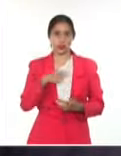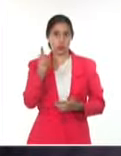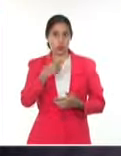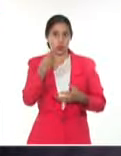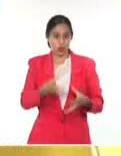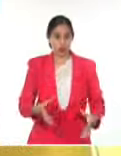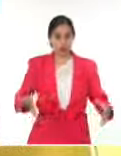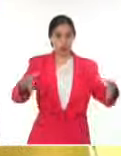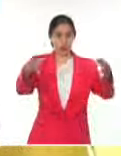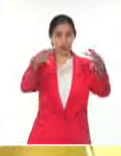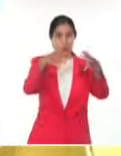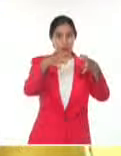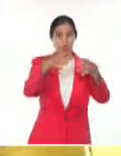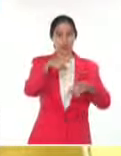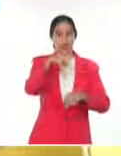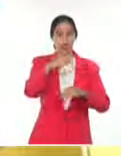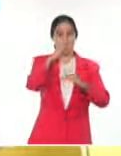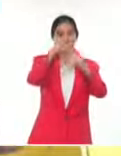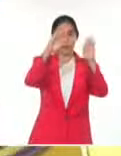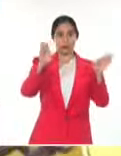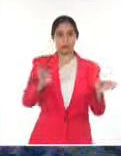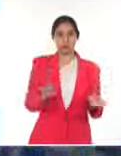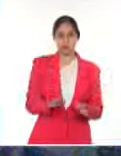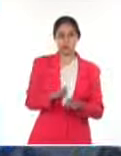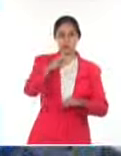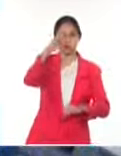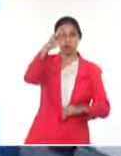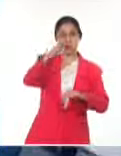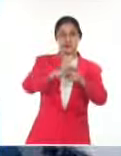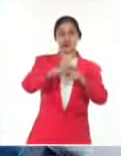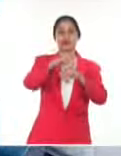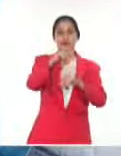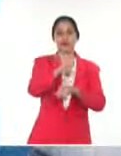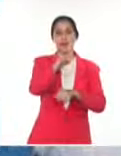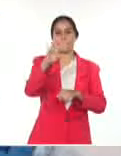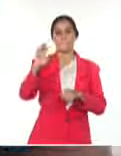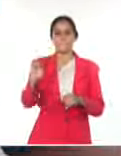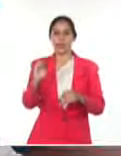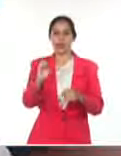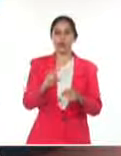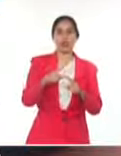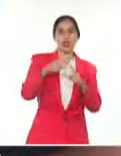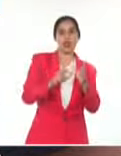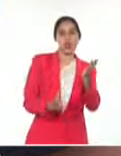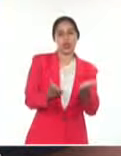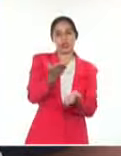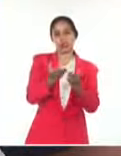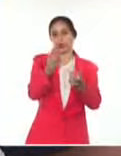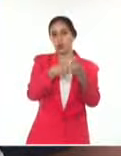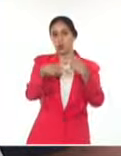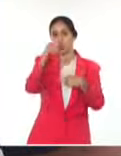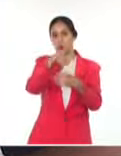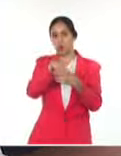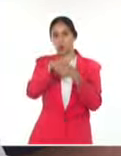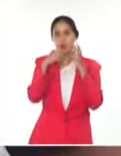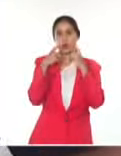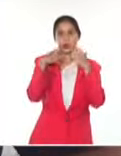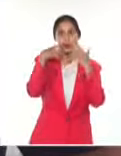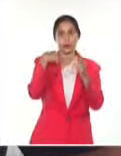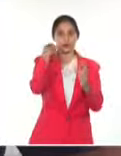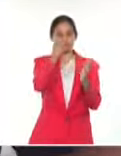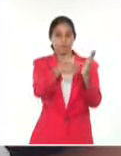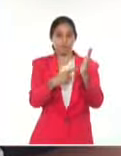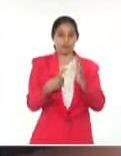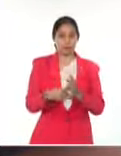litros, de 1.500 litros, donde los ciclos de agua son un poco más alargados, ayuda al almacenamiento de agua en los hogares. Ha sido una opción para la población y para